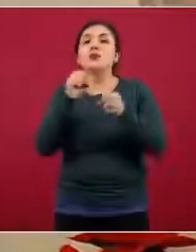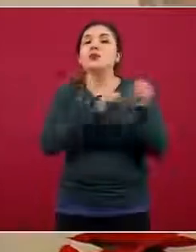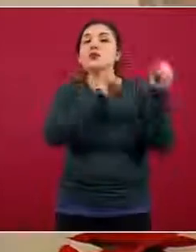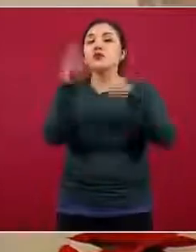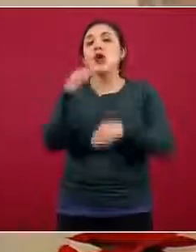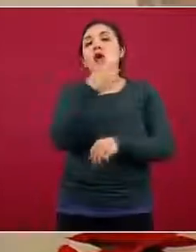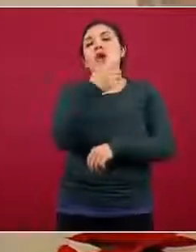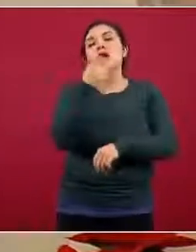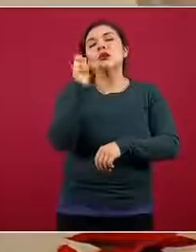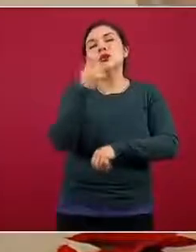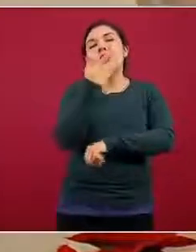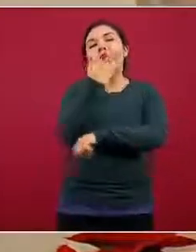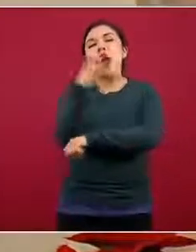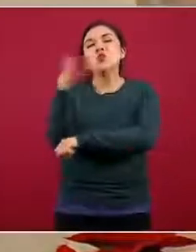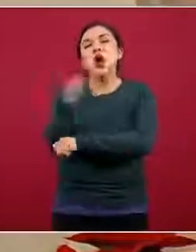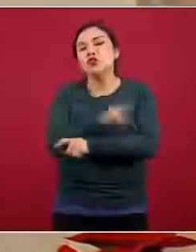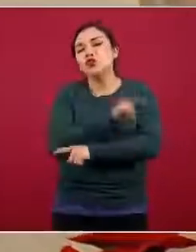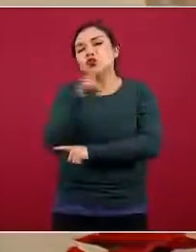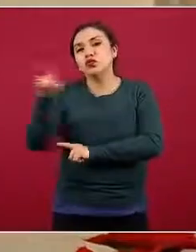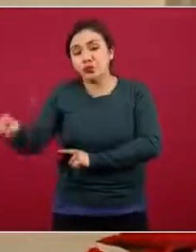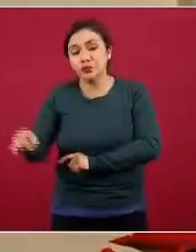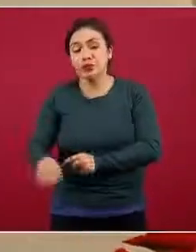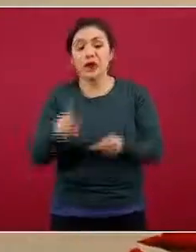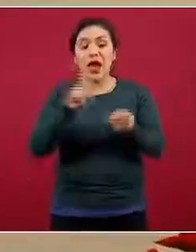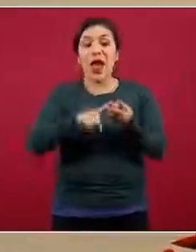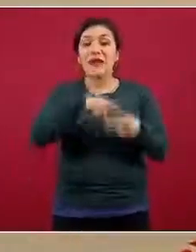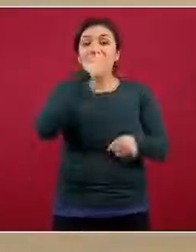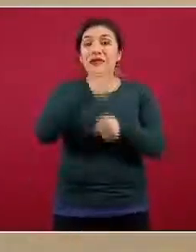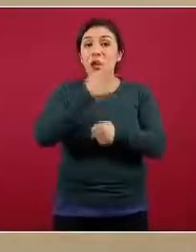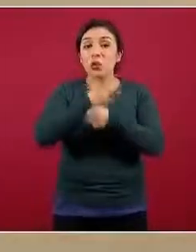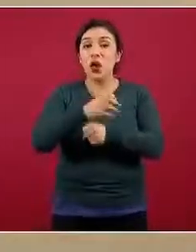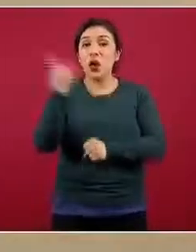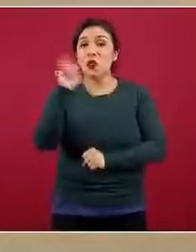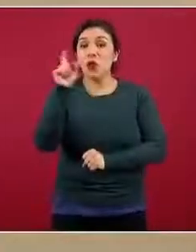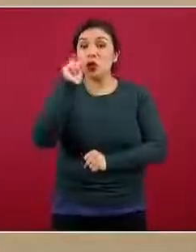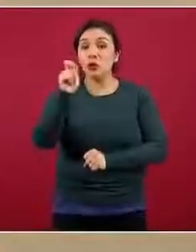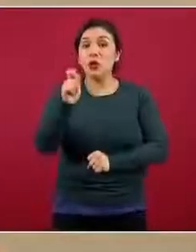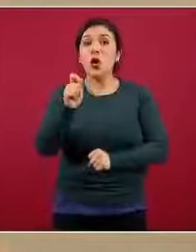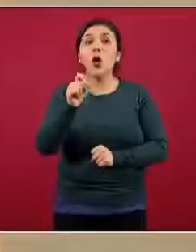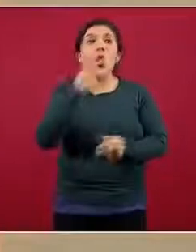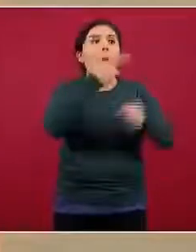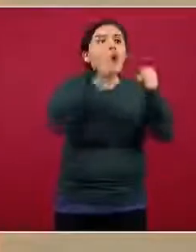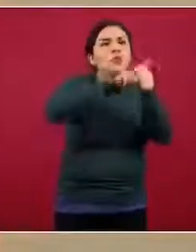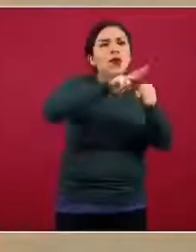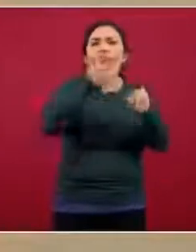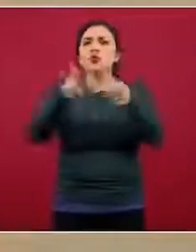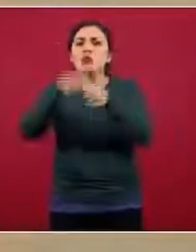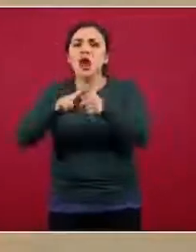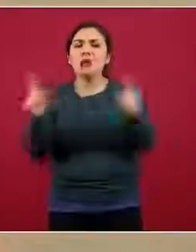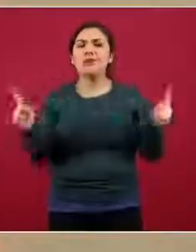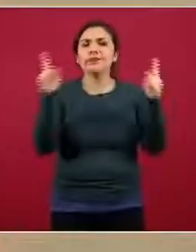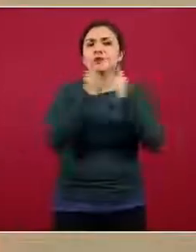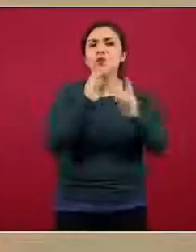Esa es la regulación primaria. La regulación secundaria es cuando esto se hace entre unidades hospitalarias,